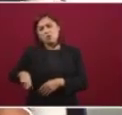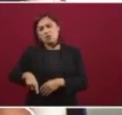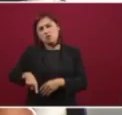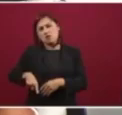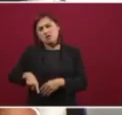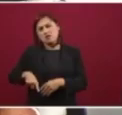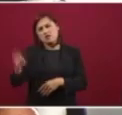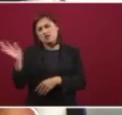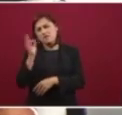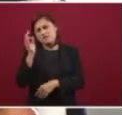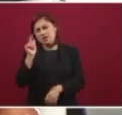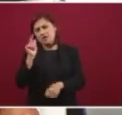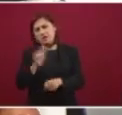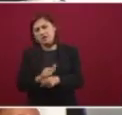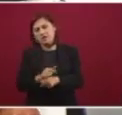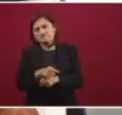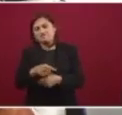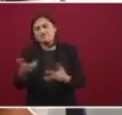federal para